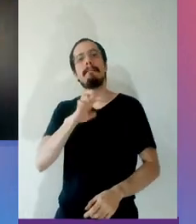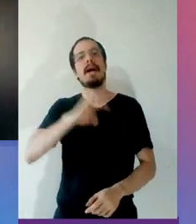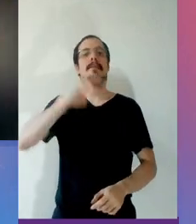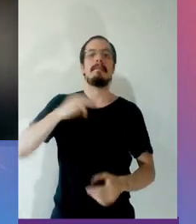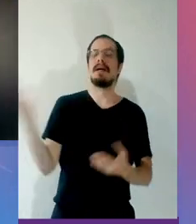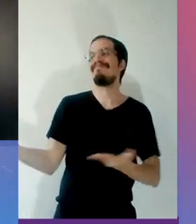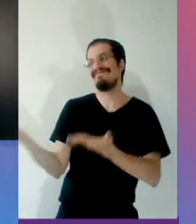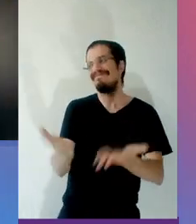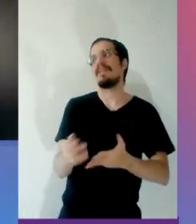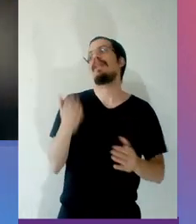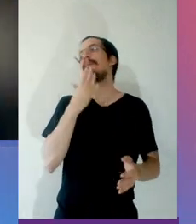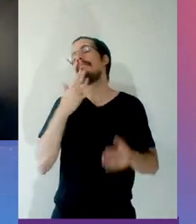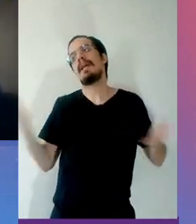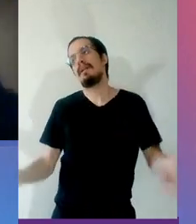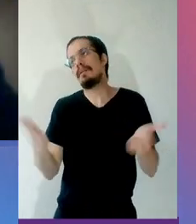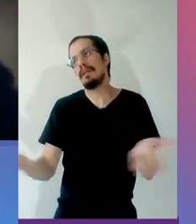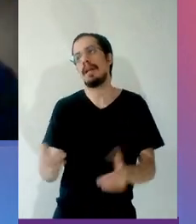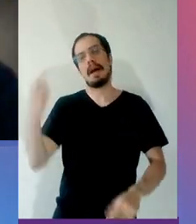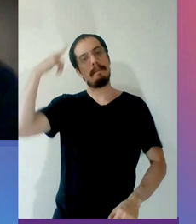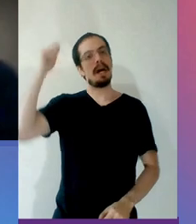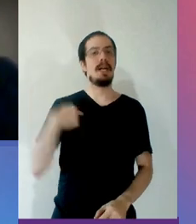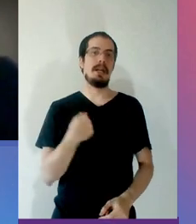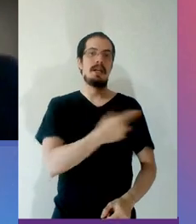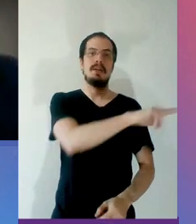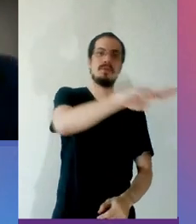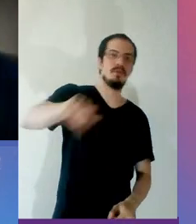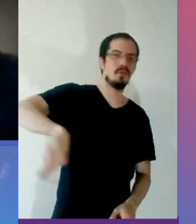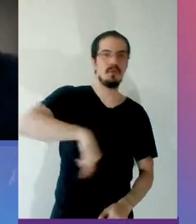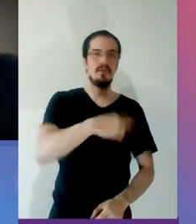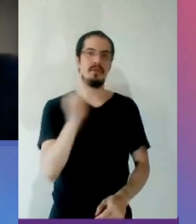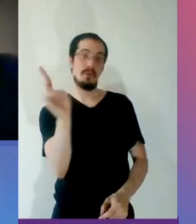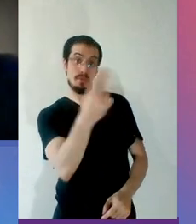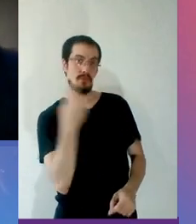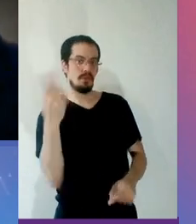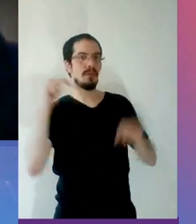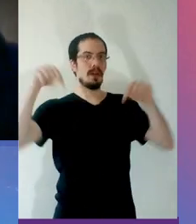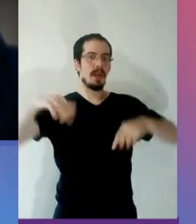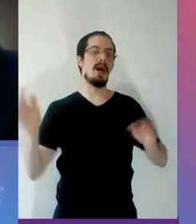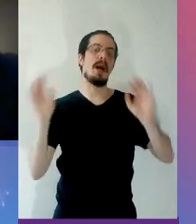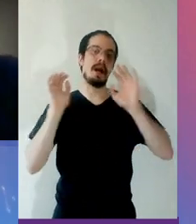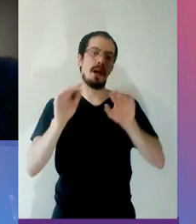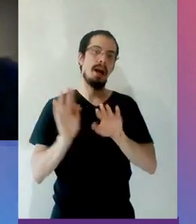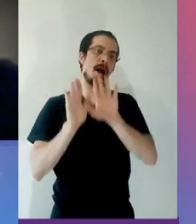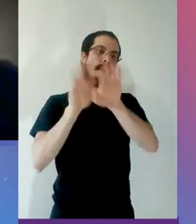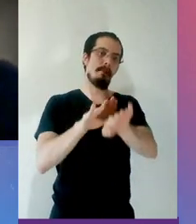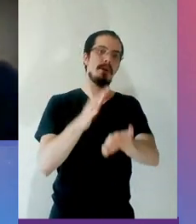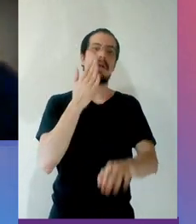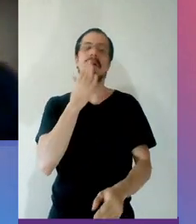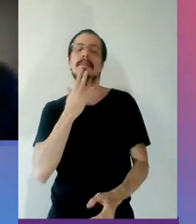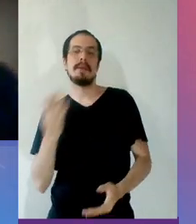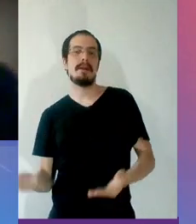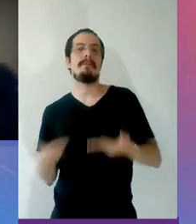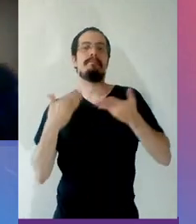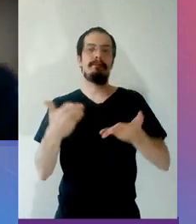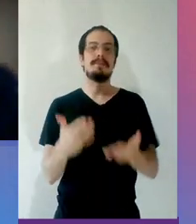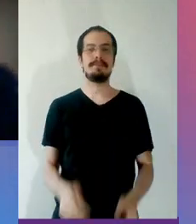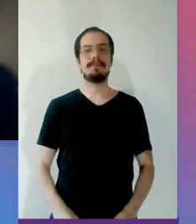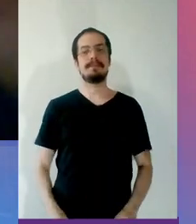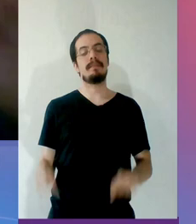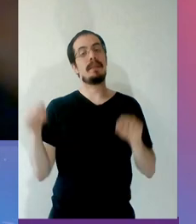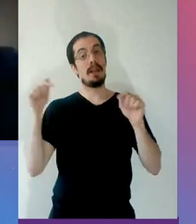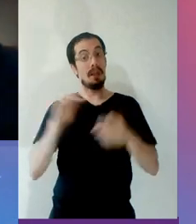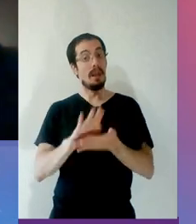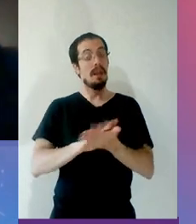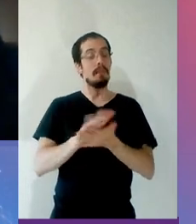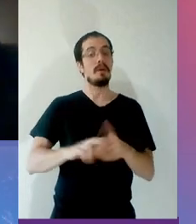y complementando. De hecho, yo diría que tal vez una de las cosas positivas también de la misma pandemia es el que nos permitió